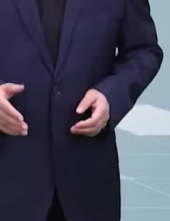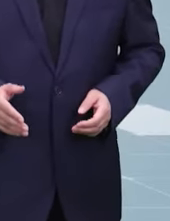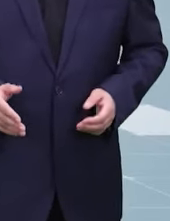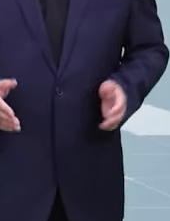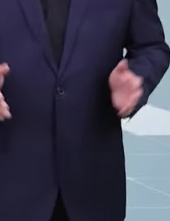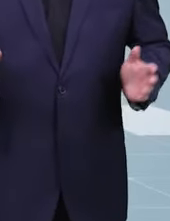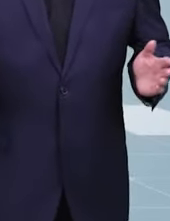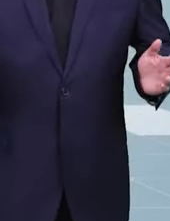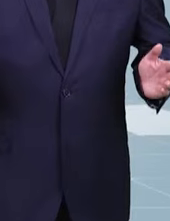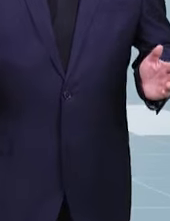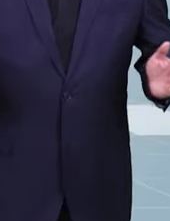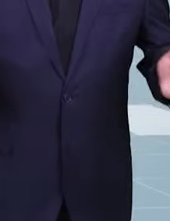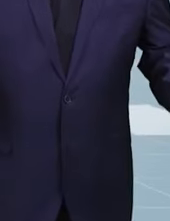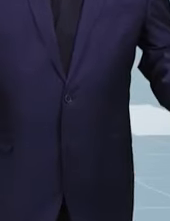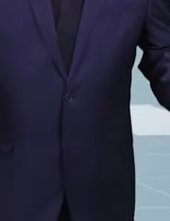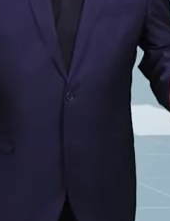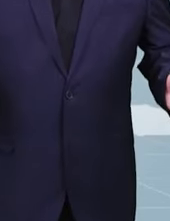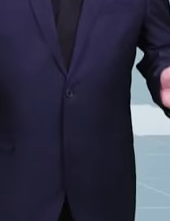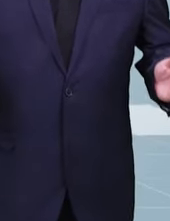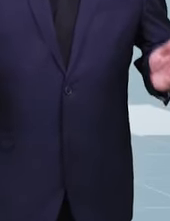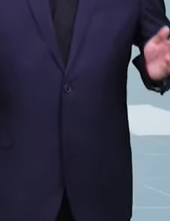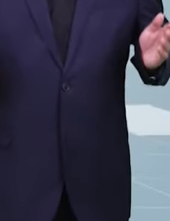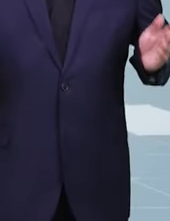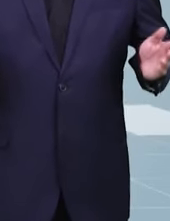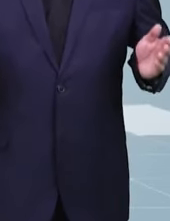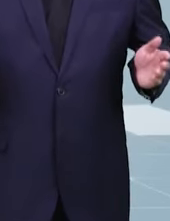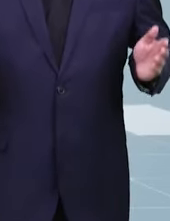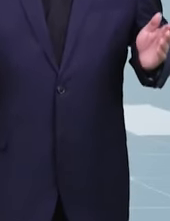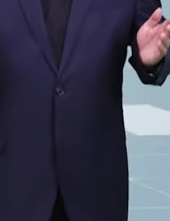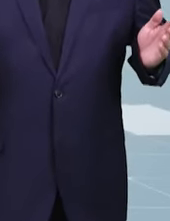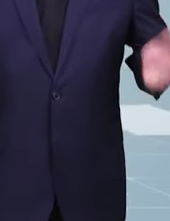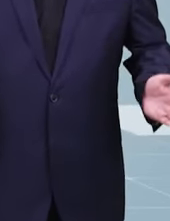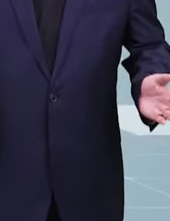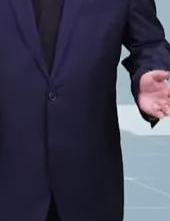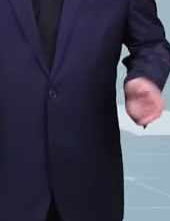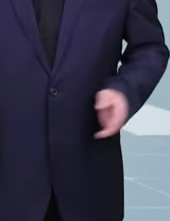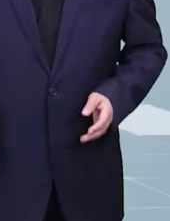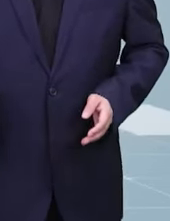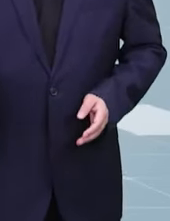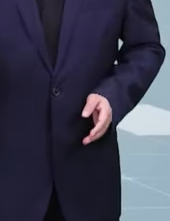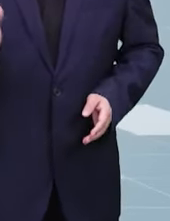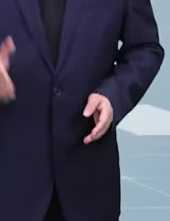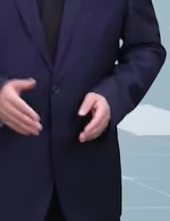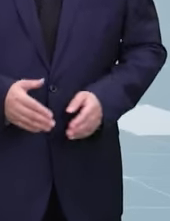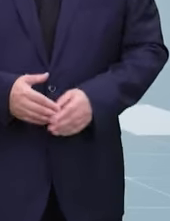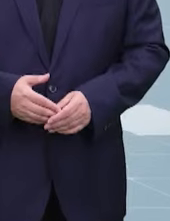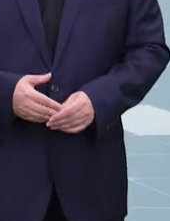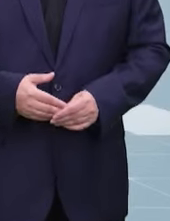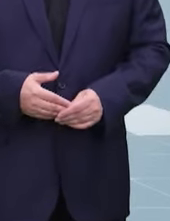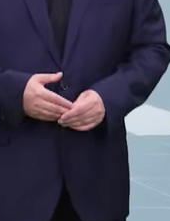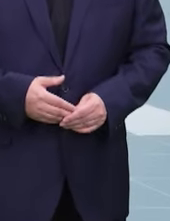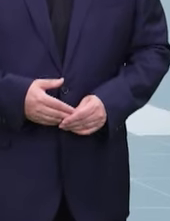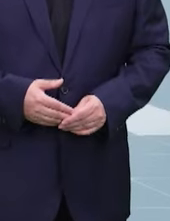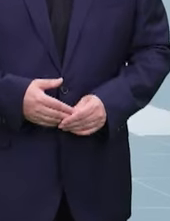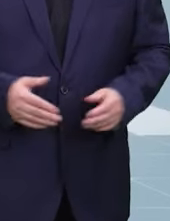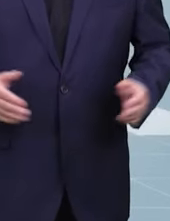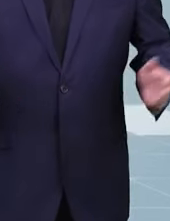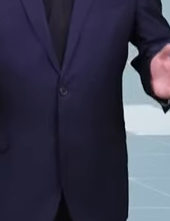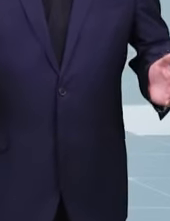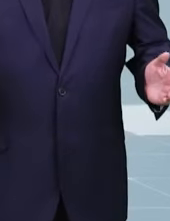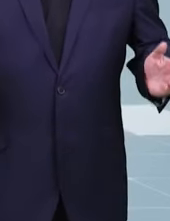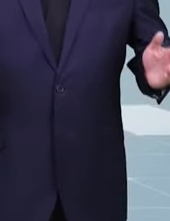transportes ventilación y separación de Carbón la Inteligencia artificial ayuda a construir milas de Carbón más seguras e